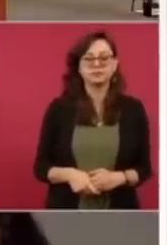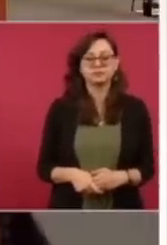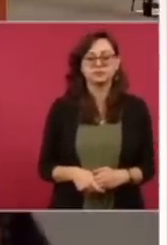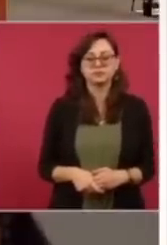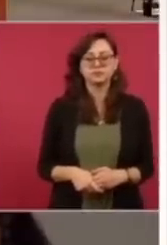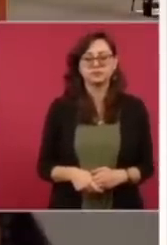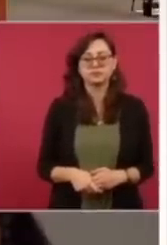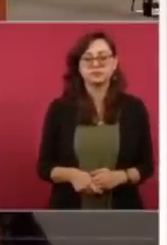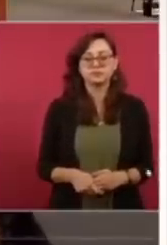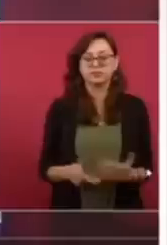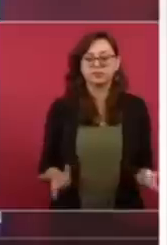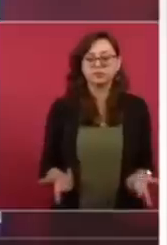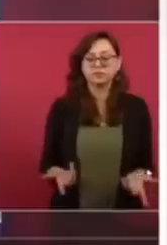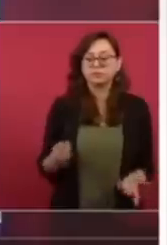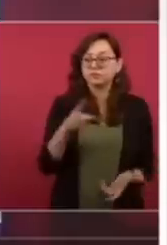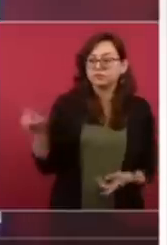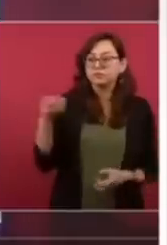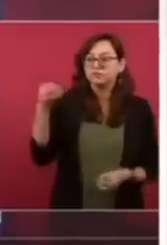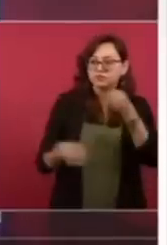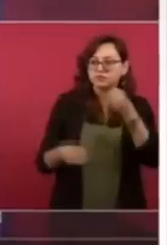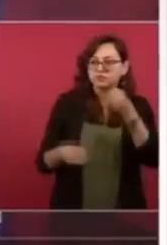este en el olvido hay que seguir